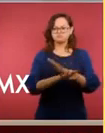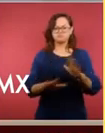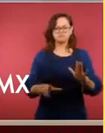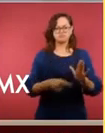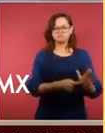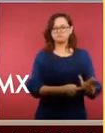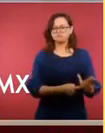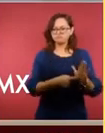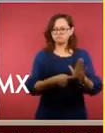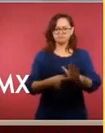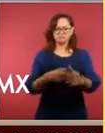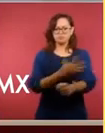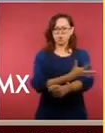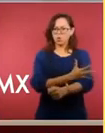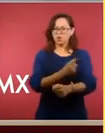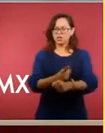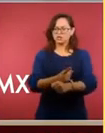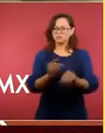o